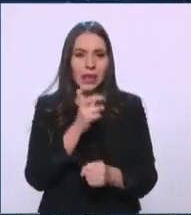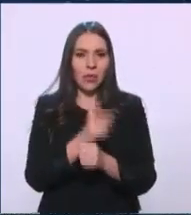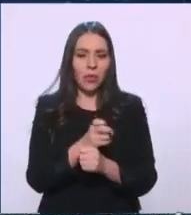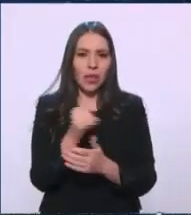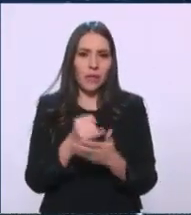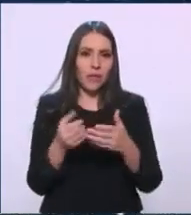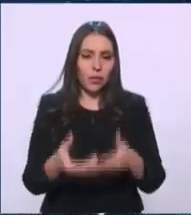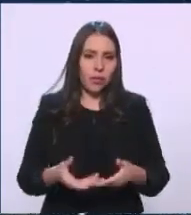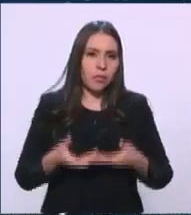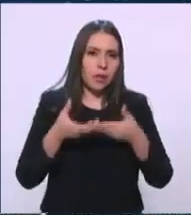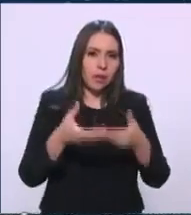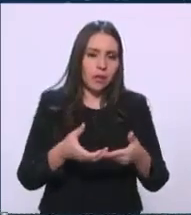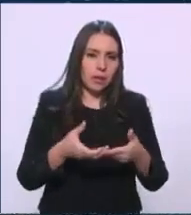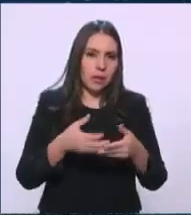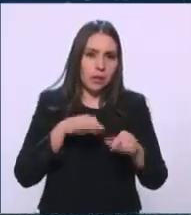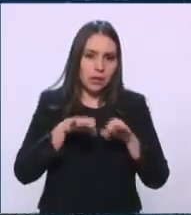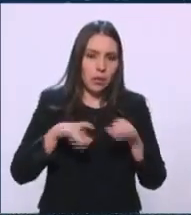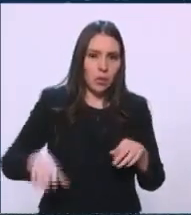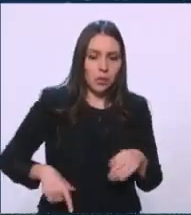estas